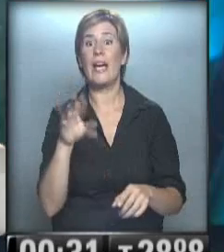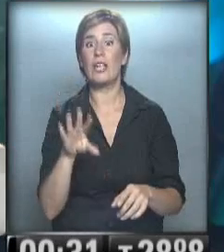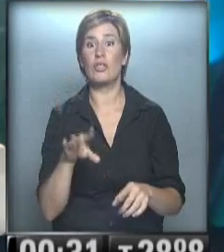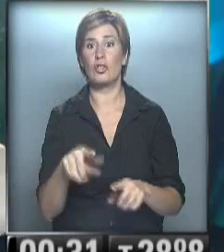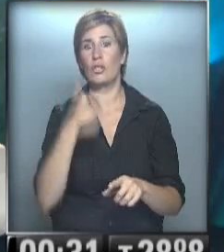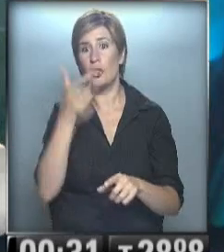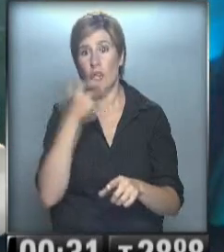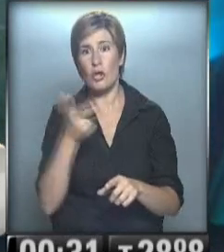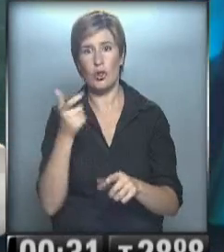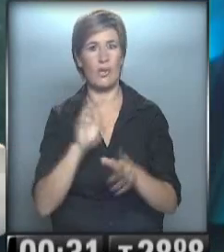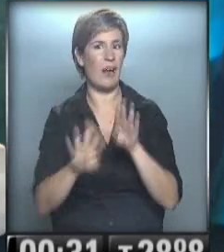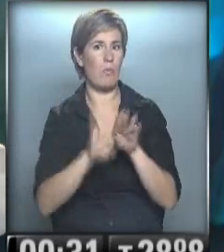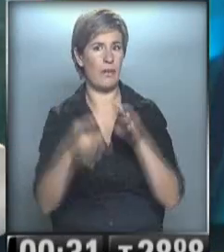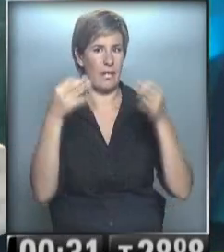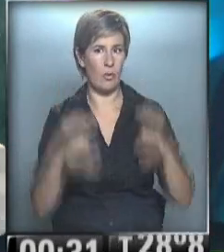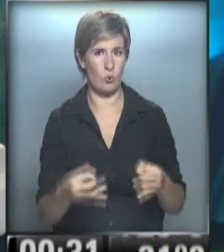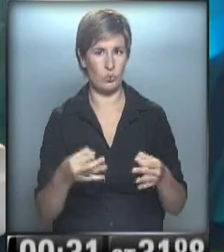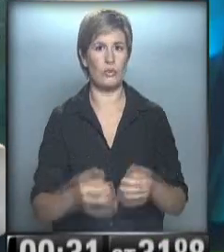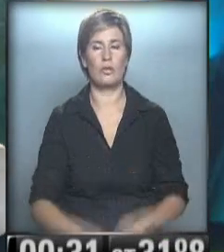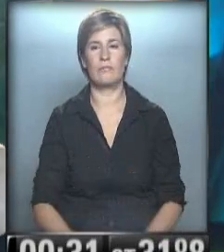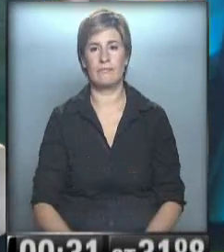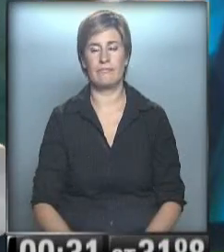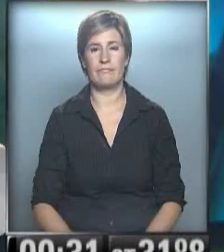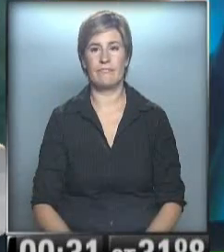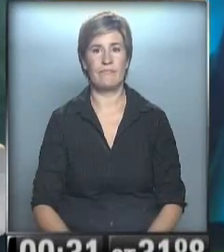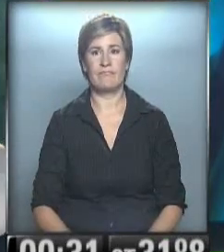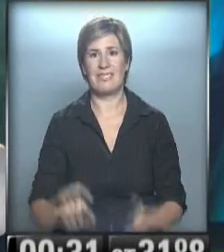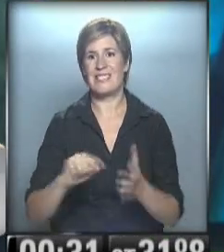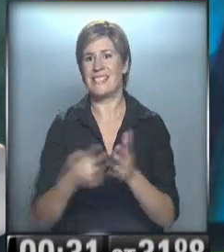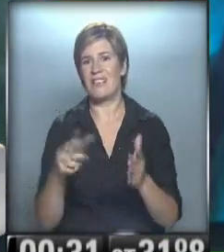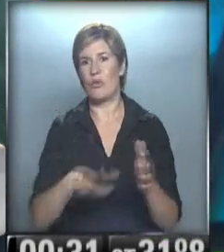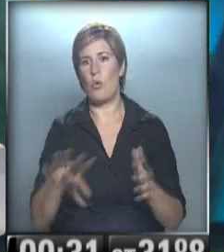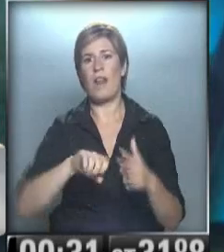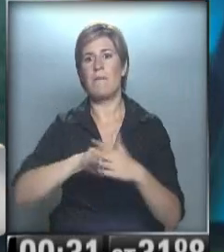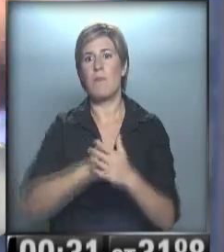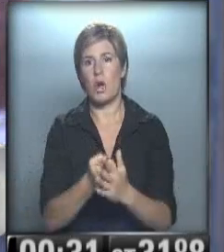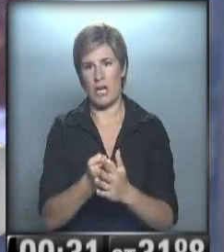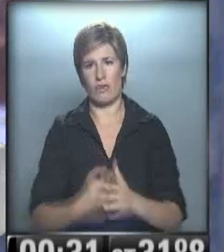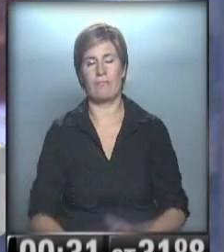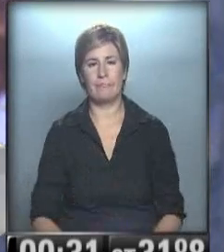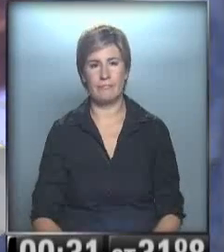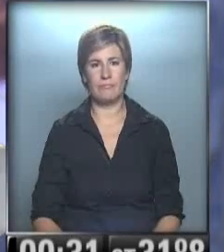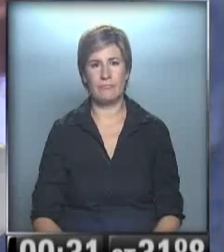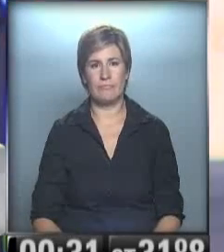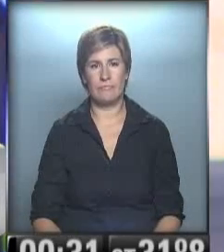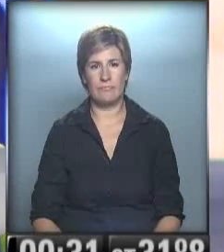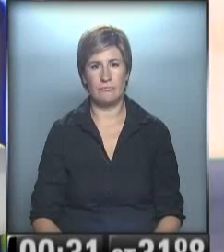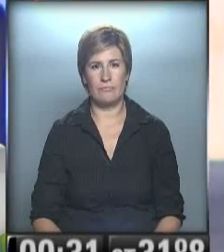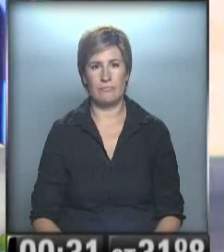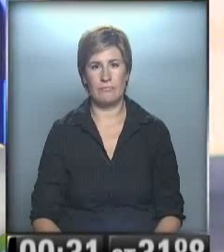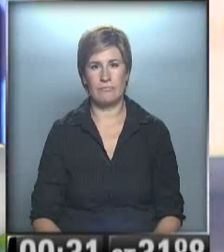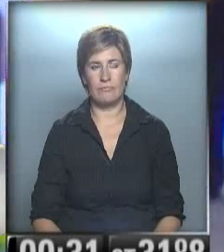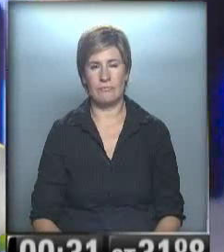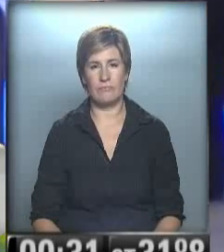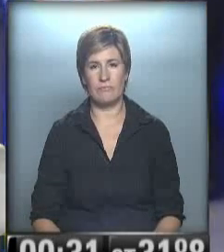calle Nemesio Álvarez al 200, en pleno centro de la localidad de Moreno. No, fue